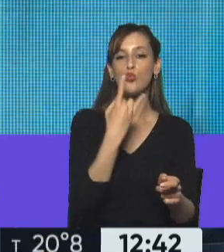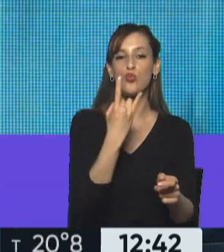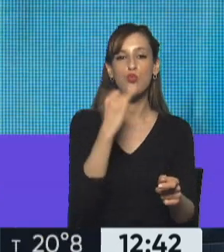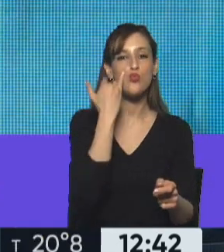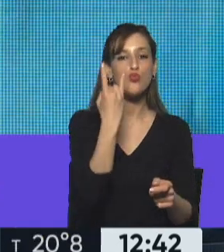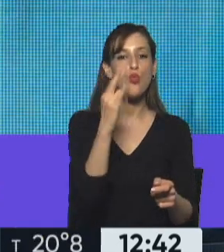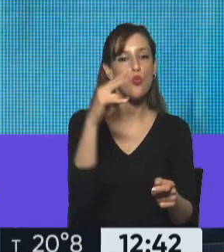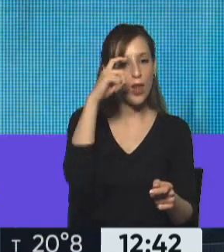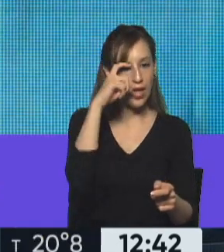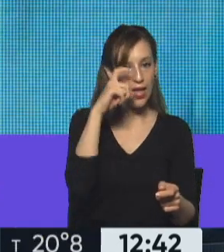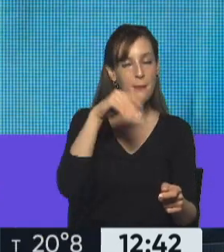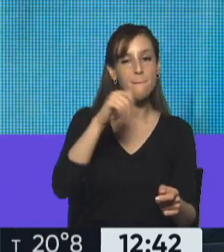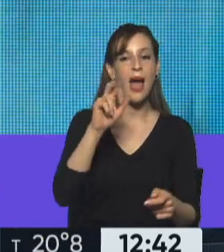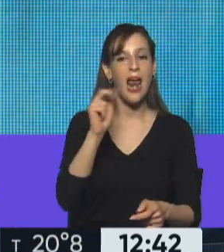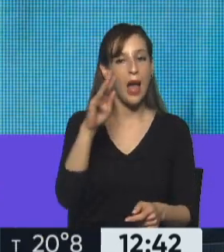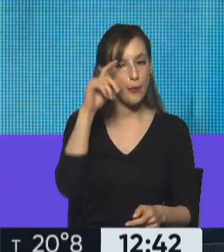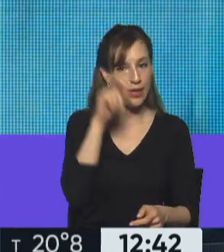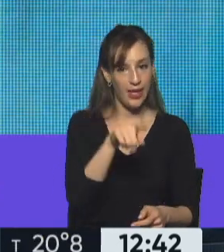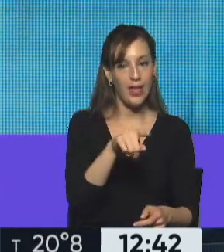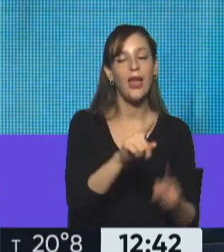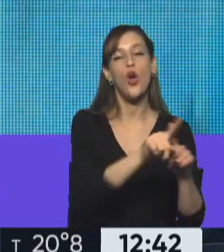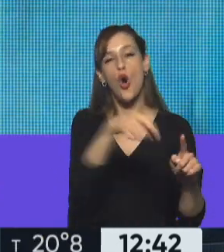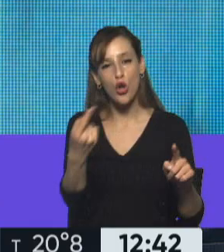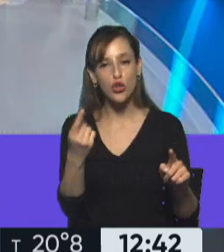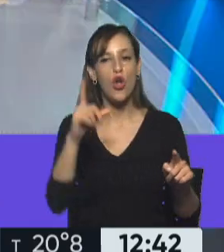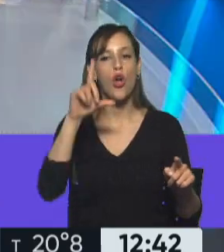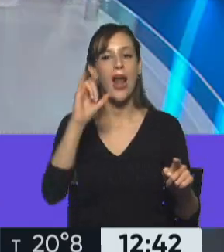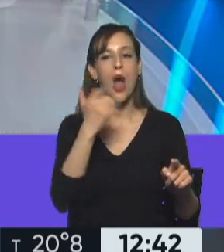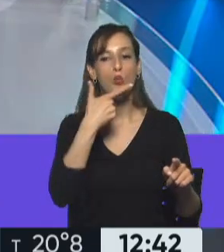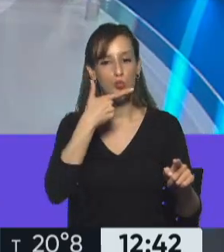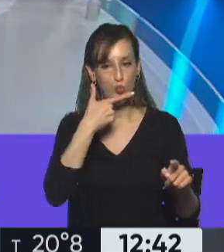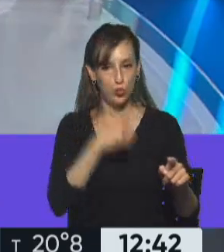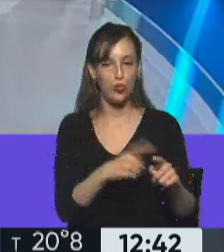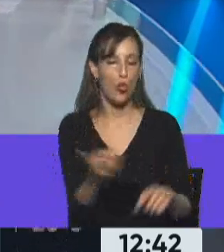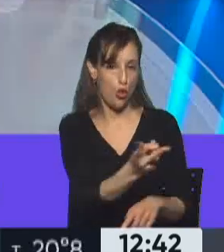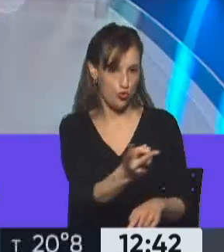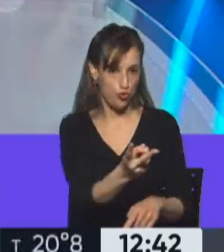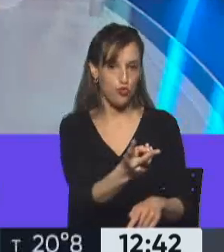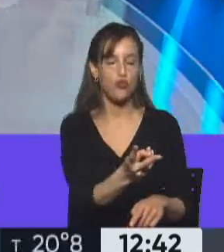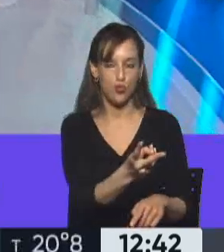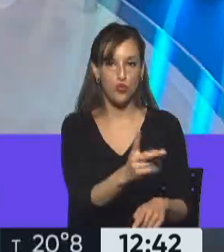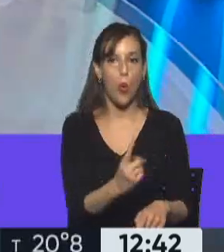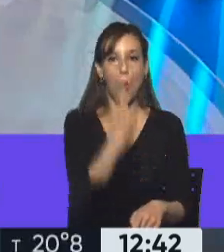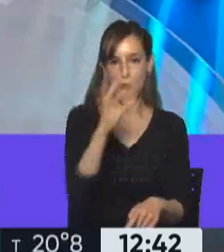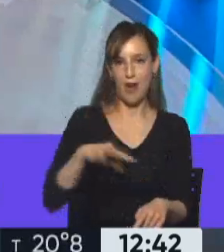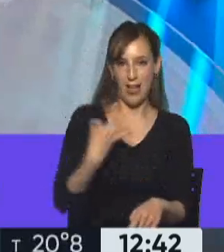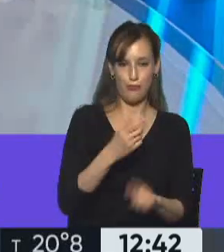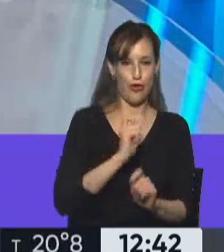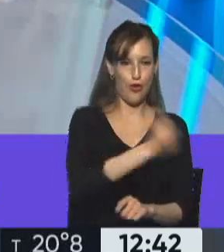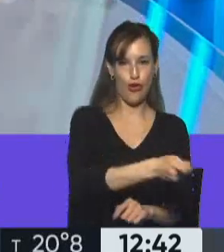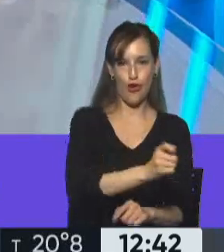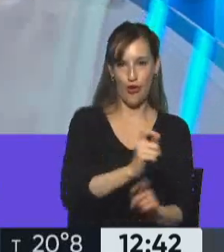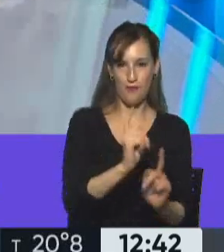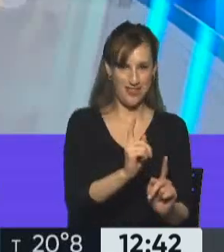de la universidad de princeton y klaus hasselmann los hallazgos y los avances de ellos fueron realizados hace muchas